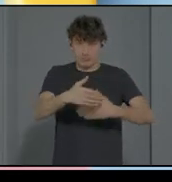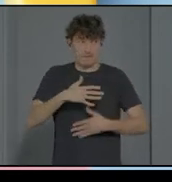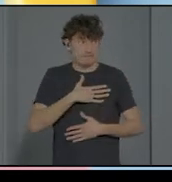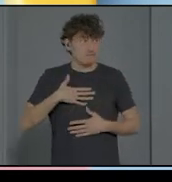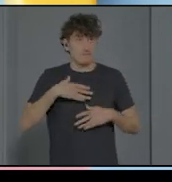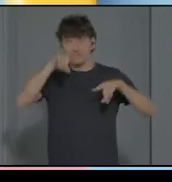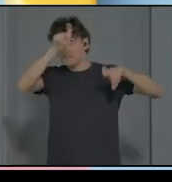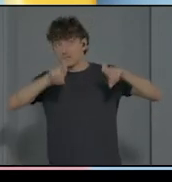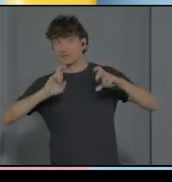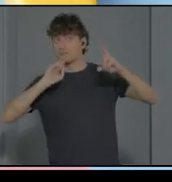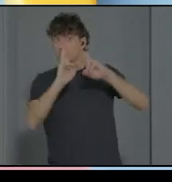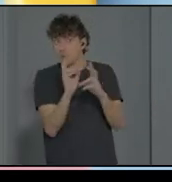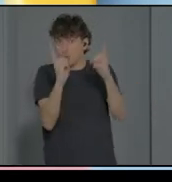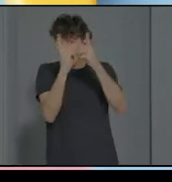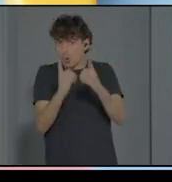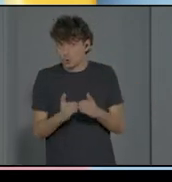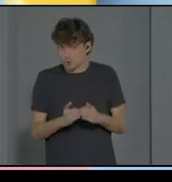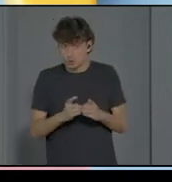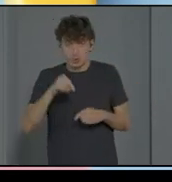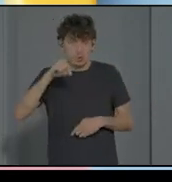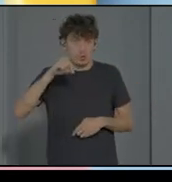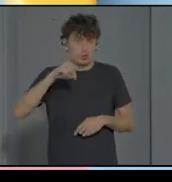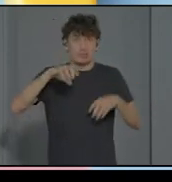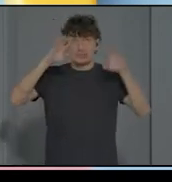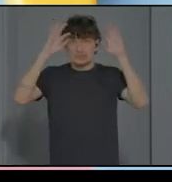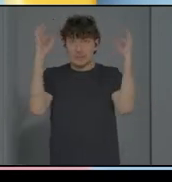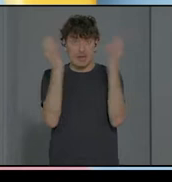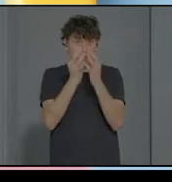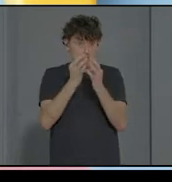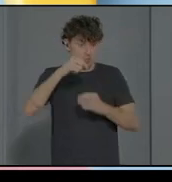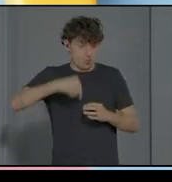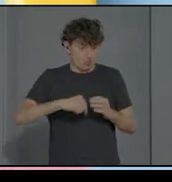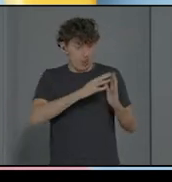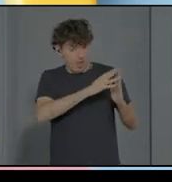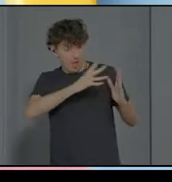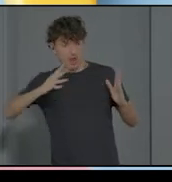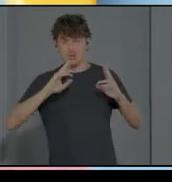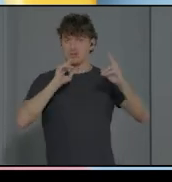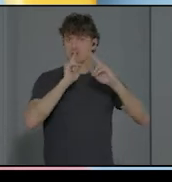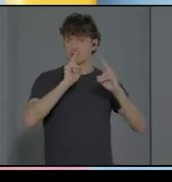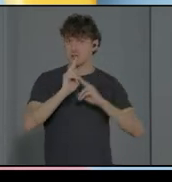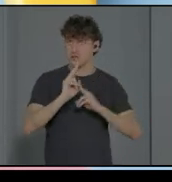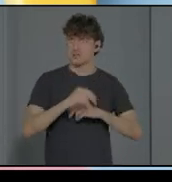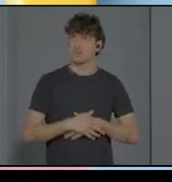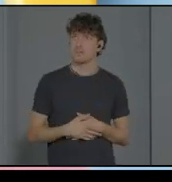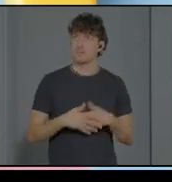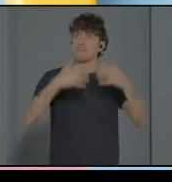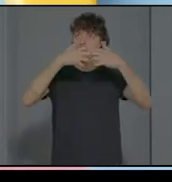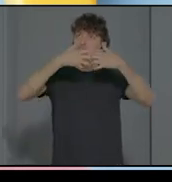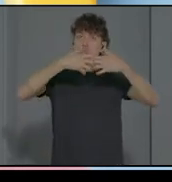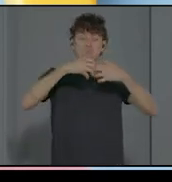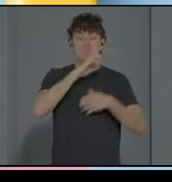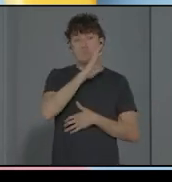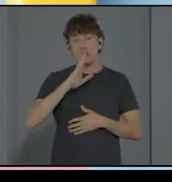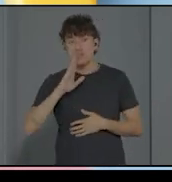hoy. ¿Hay una respuesta automática por parte de la madre o de los padres en general a las señales del niño?